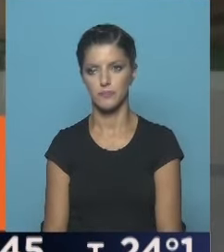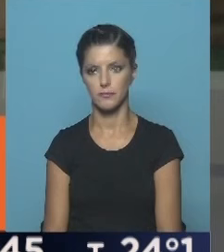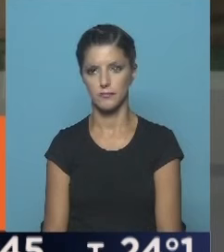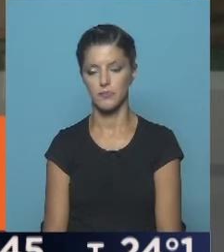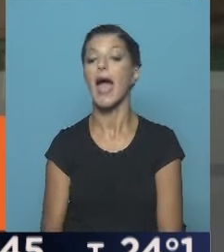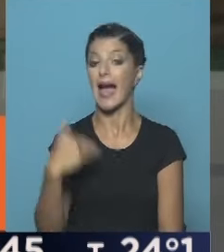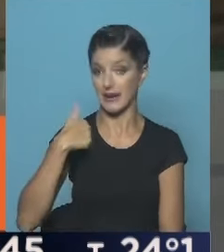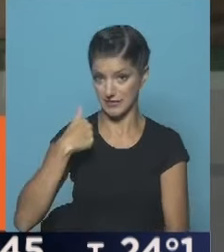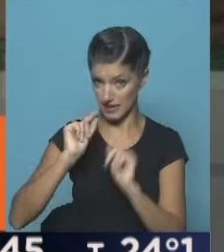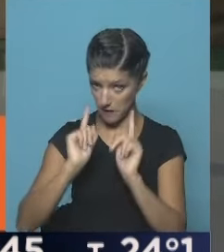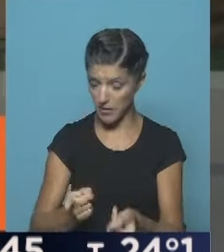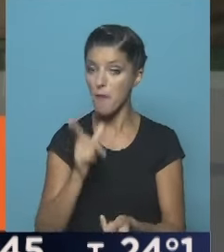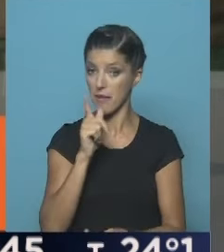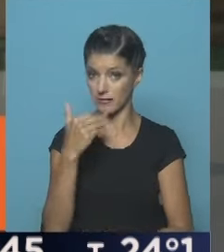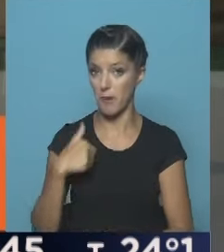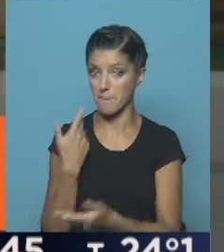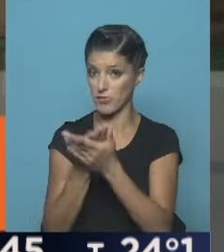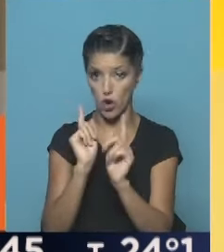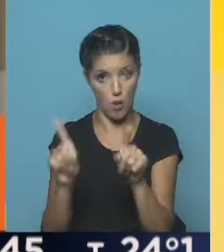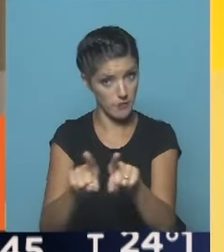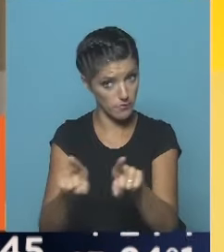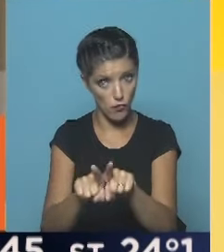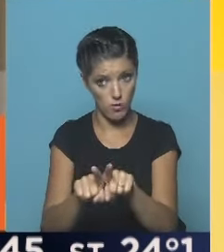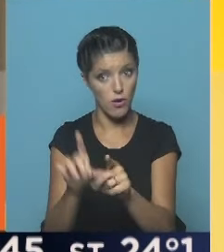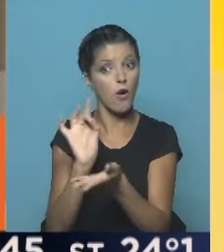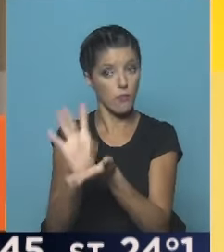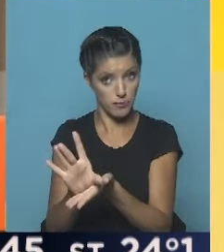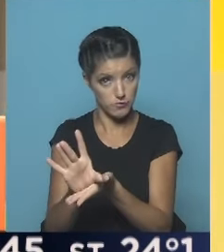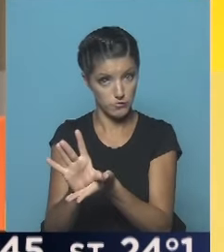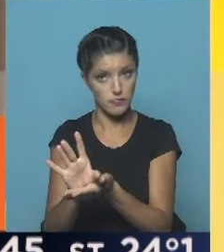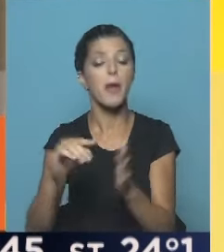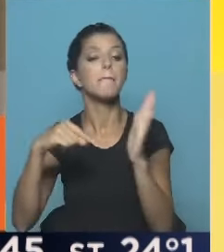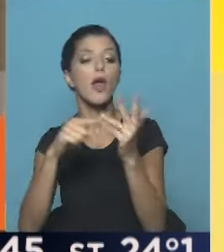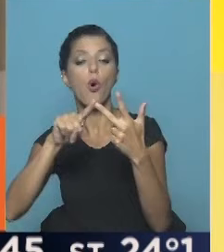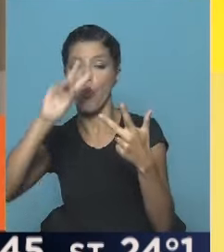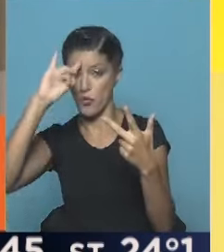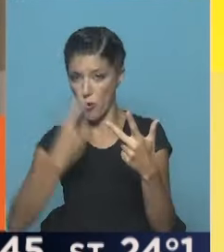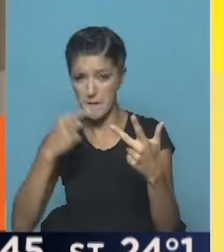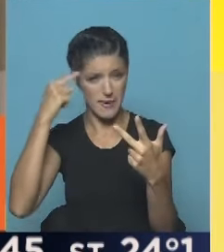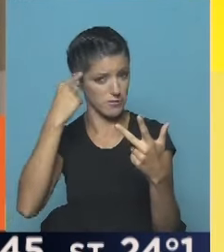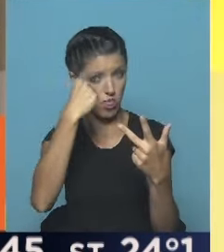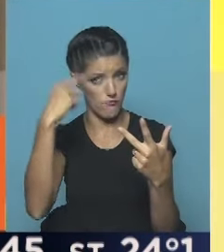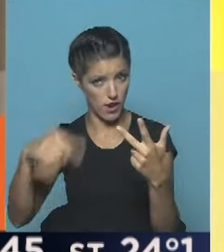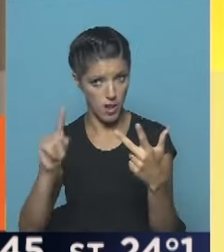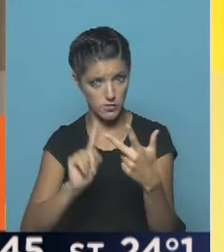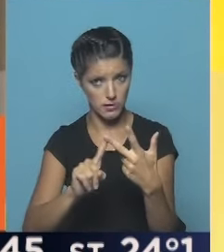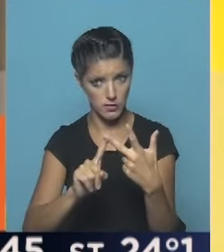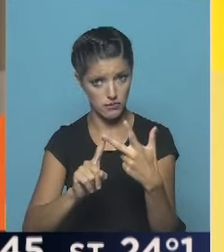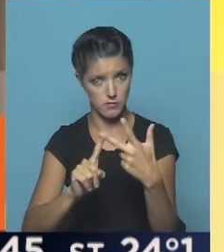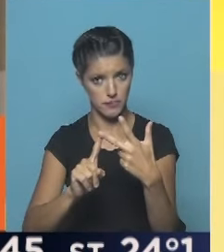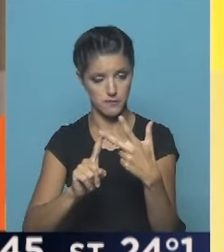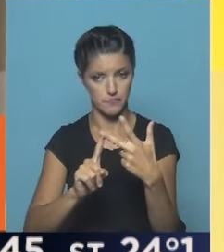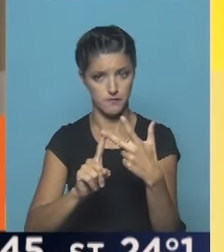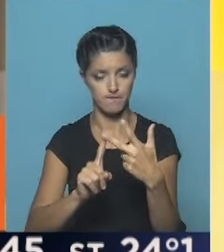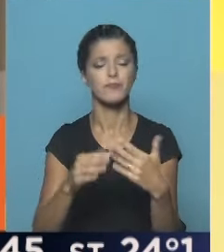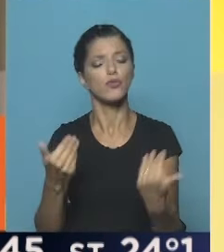Argentina también estaría en esa tesitura, en esa posición, no así Uruguay. Digamos, teniendo en cuenta que el